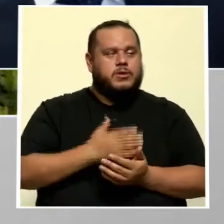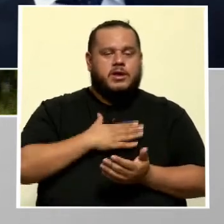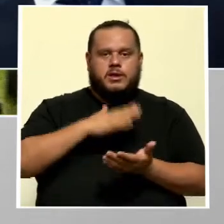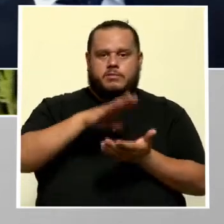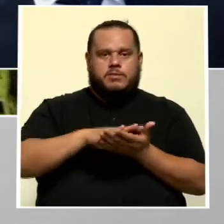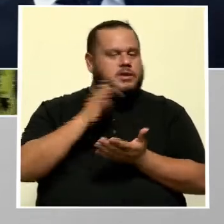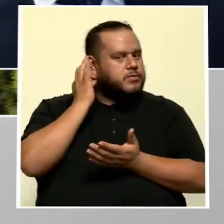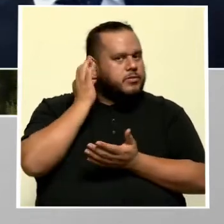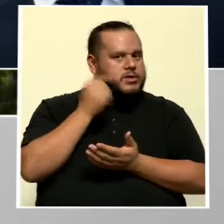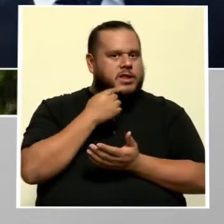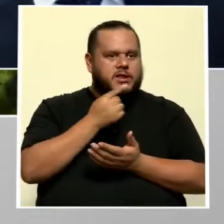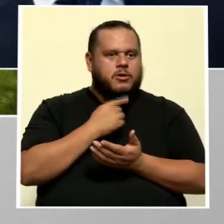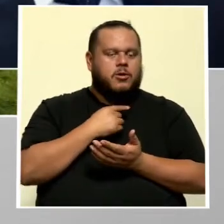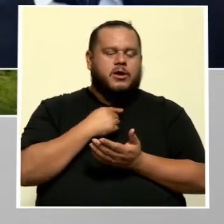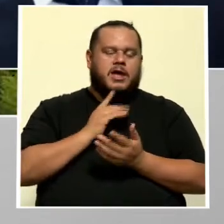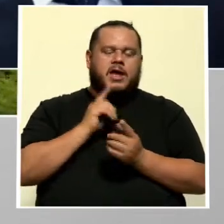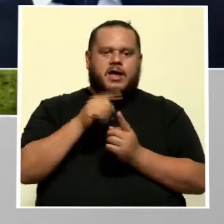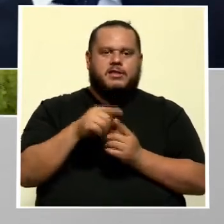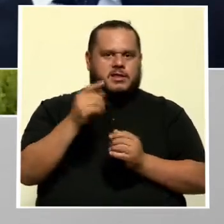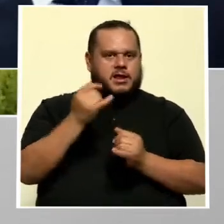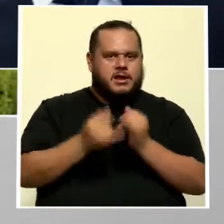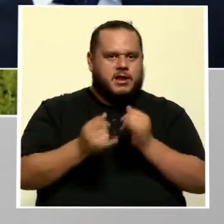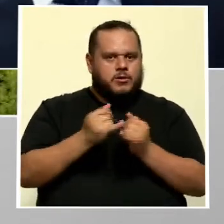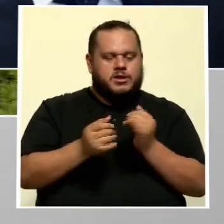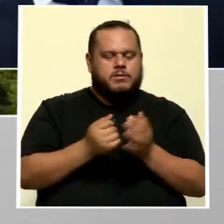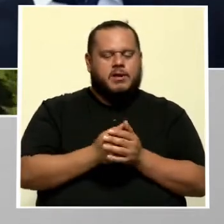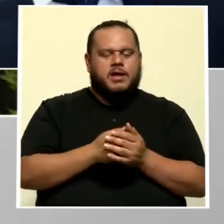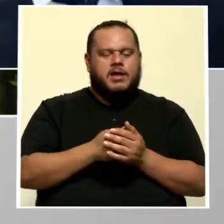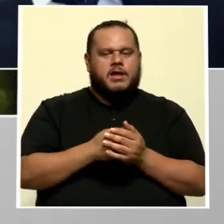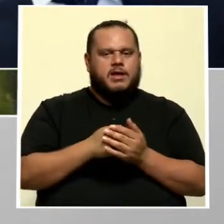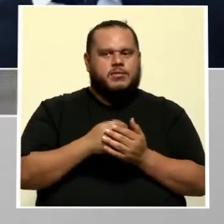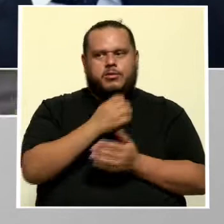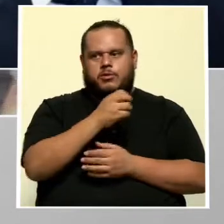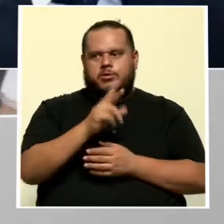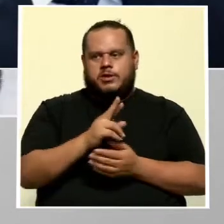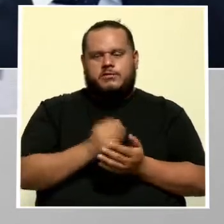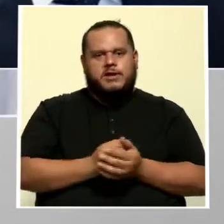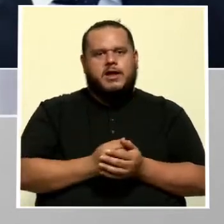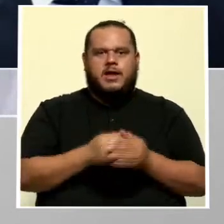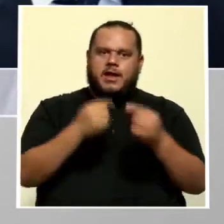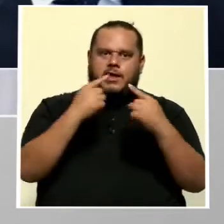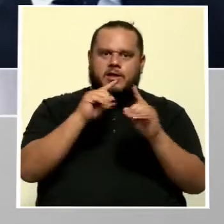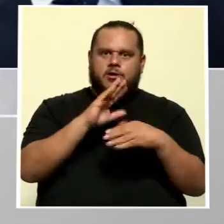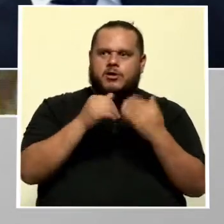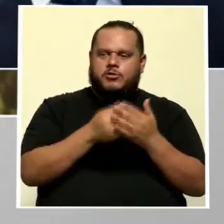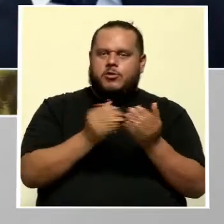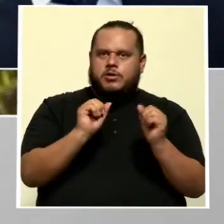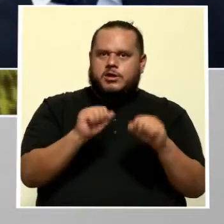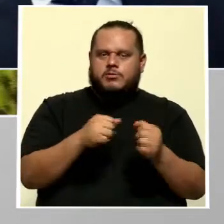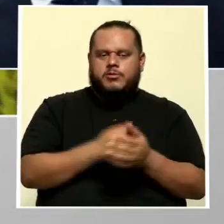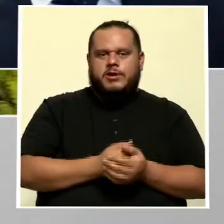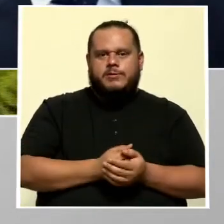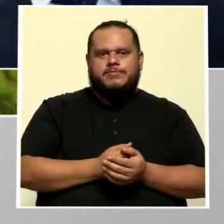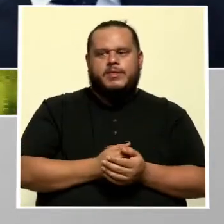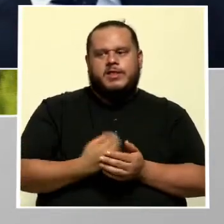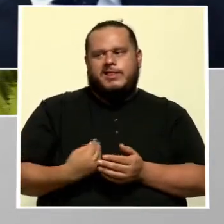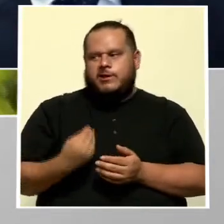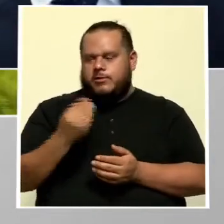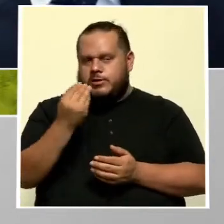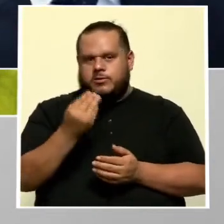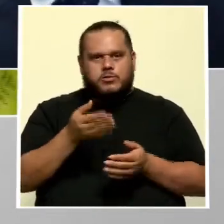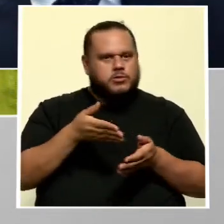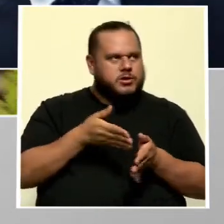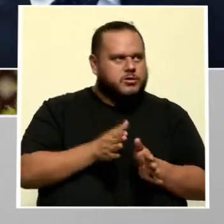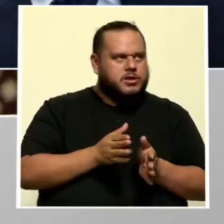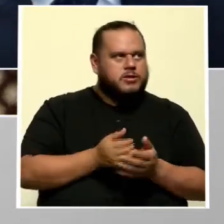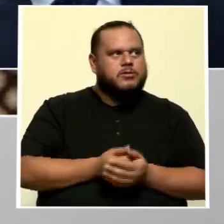dijo: hay que dar hasta la última gota de sangre por Costa Rica, hay que construir todo lo que se pueda para el futuro de la juventud, de los hijos,